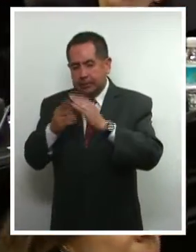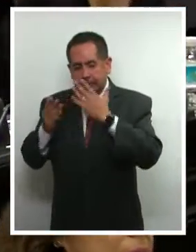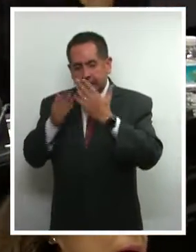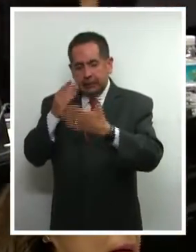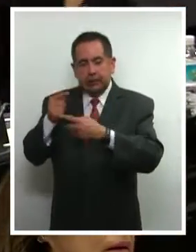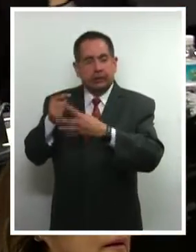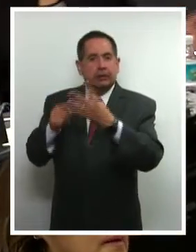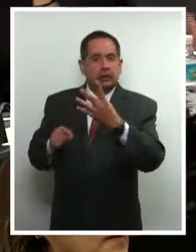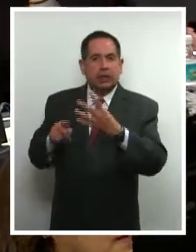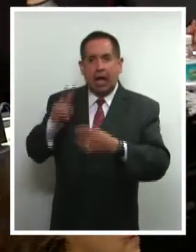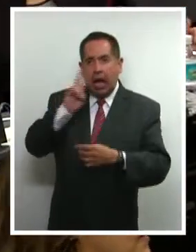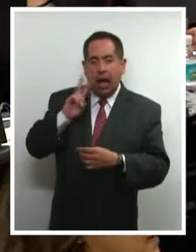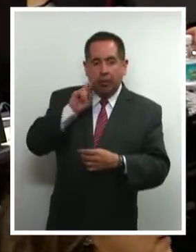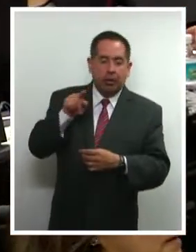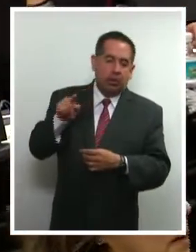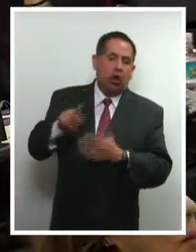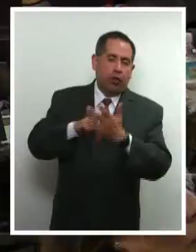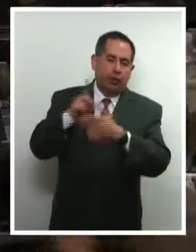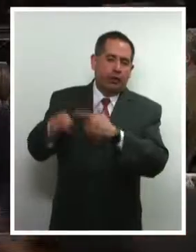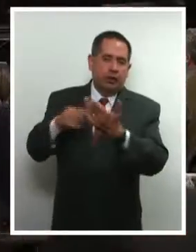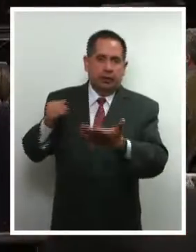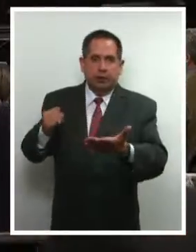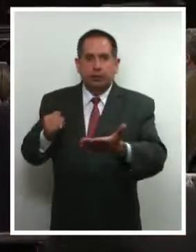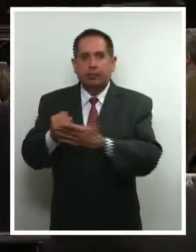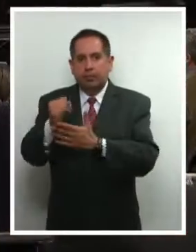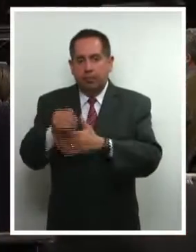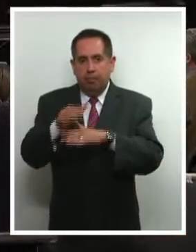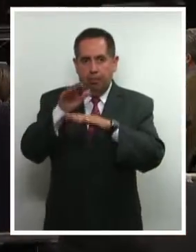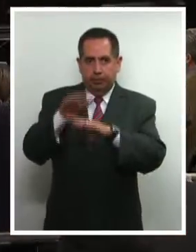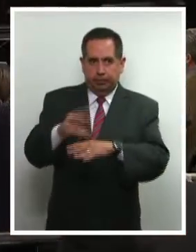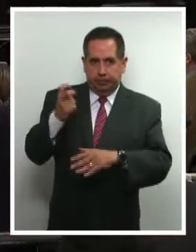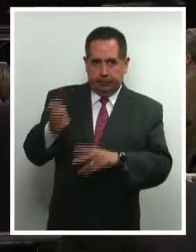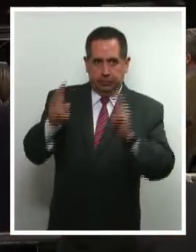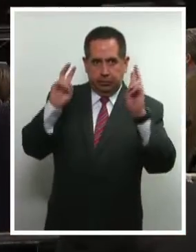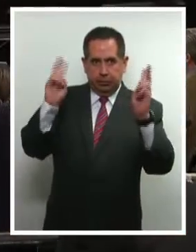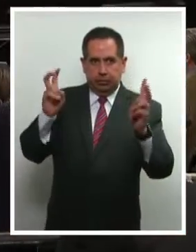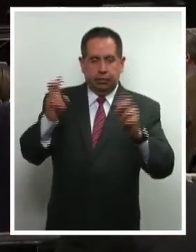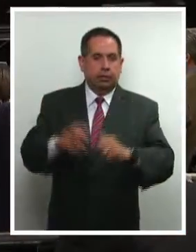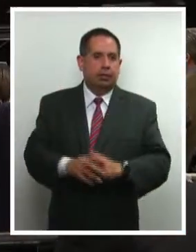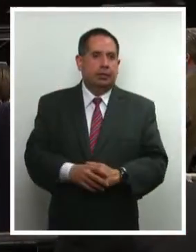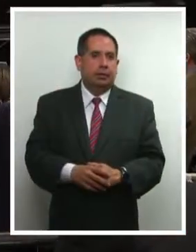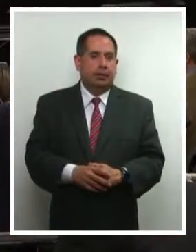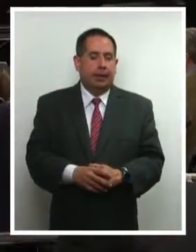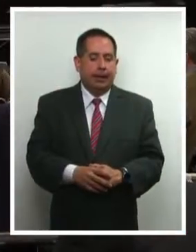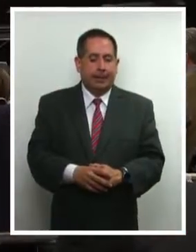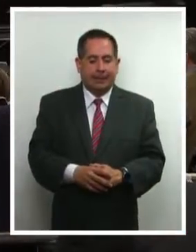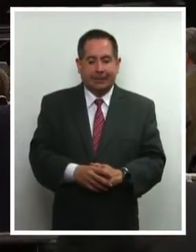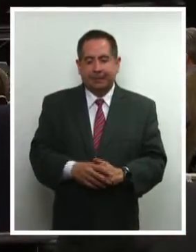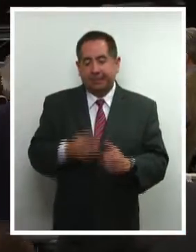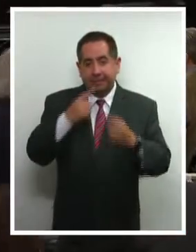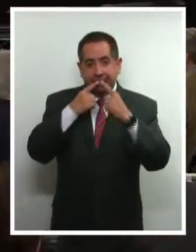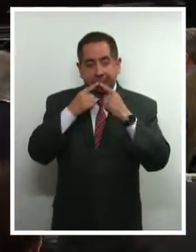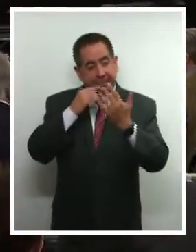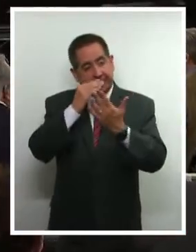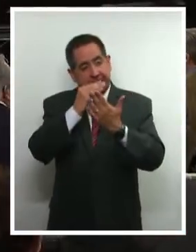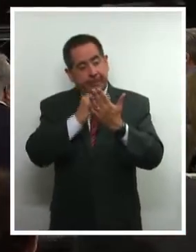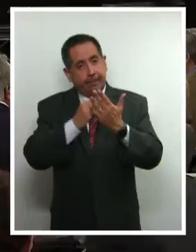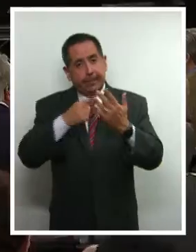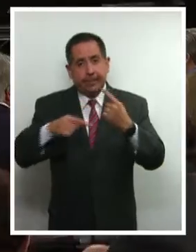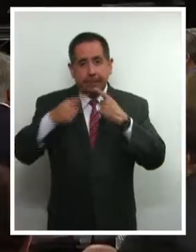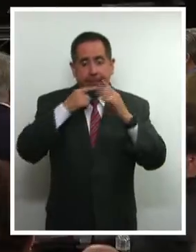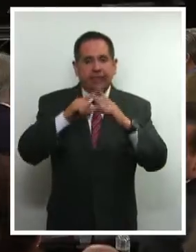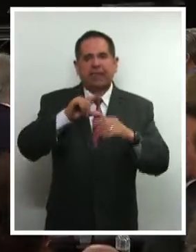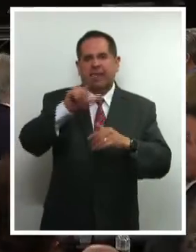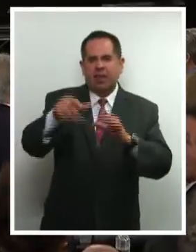analizara y elaborara un dictamen respecto a este tema. Dentro de las consideraciones que se han tenido, se